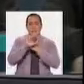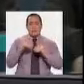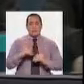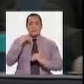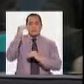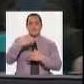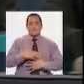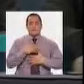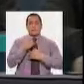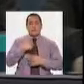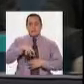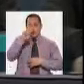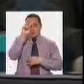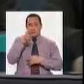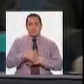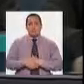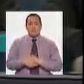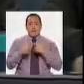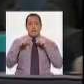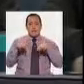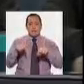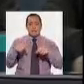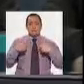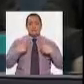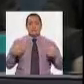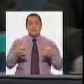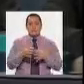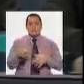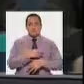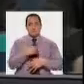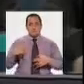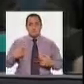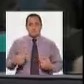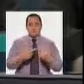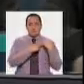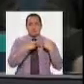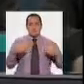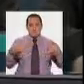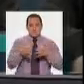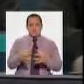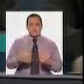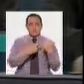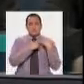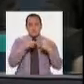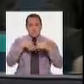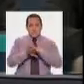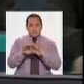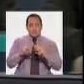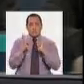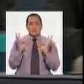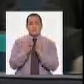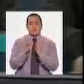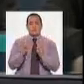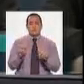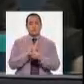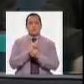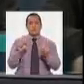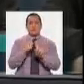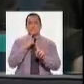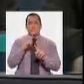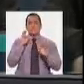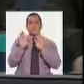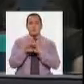supremo interés de la nación. Aquí, los ministros que intervenimos, los funcionarios que hemos estado en esa reunión, no